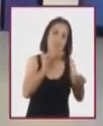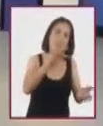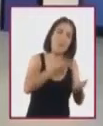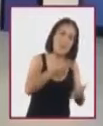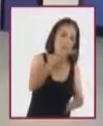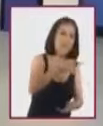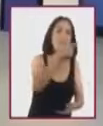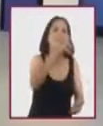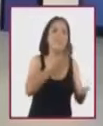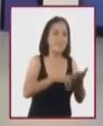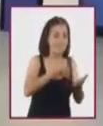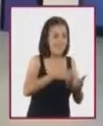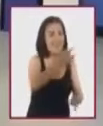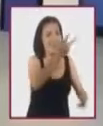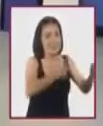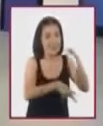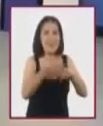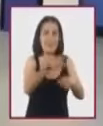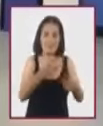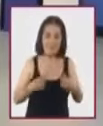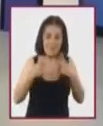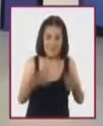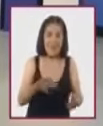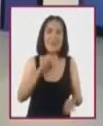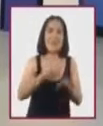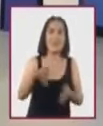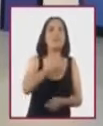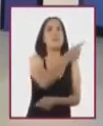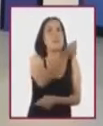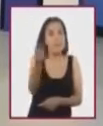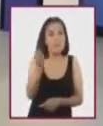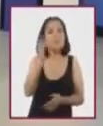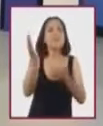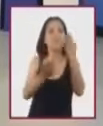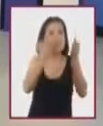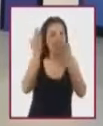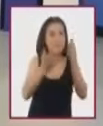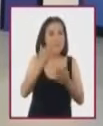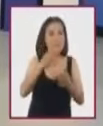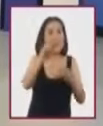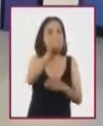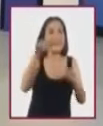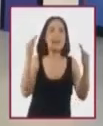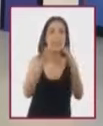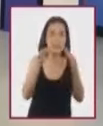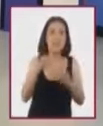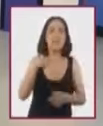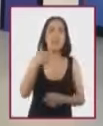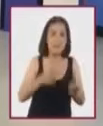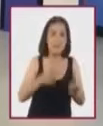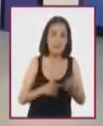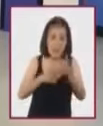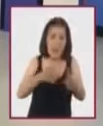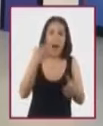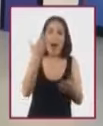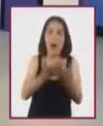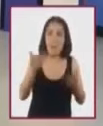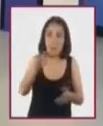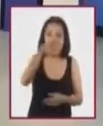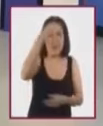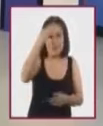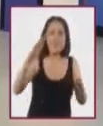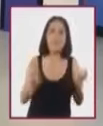agradezco su valiosa aportación y dedicación. Gracias. Y a ustedes, en casa, les invito a compartir lo que aprendieron hoy. Y